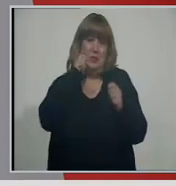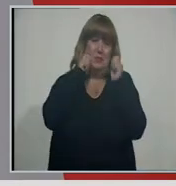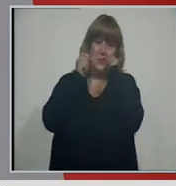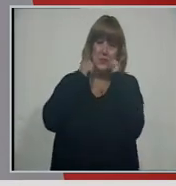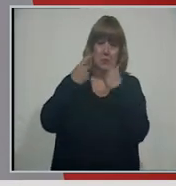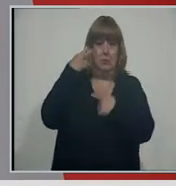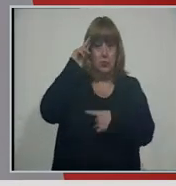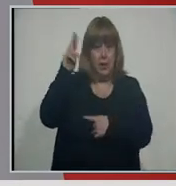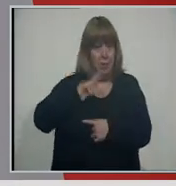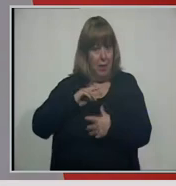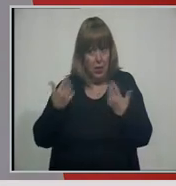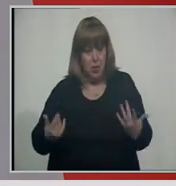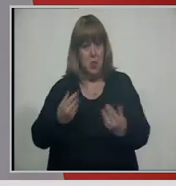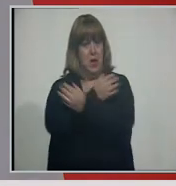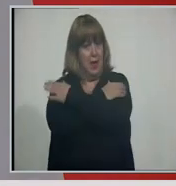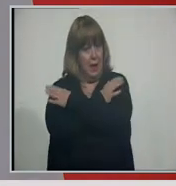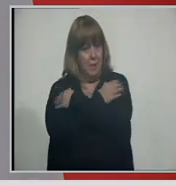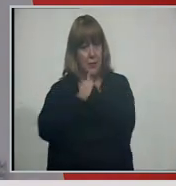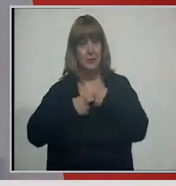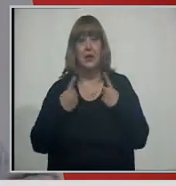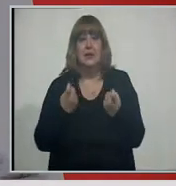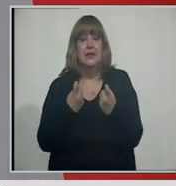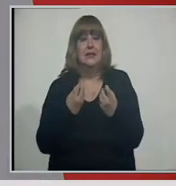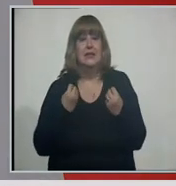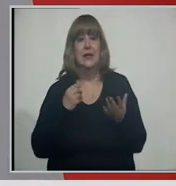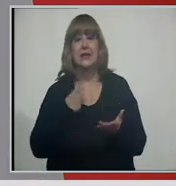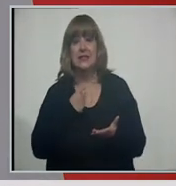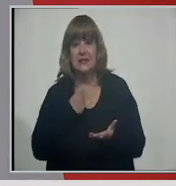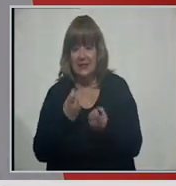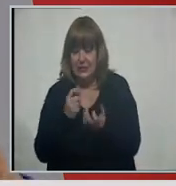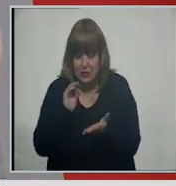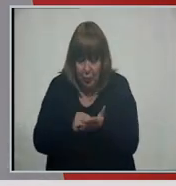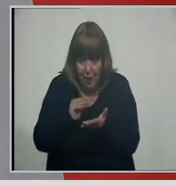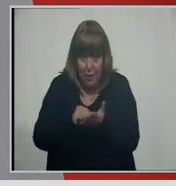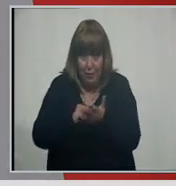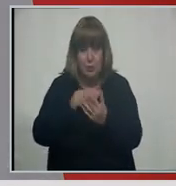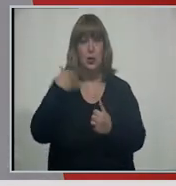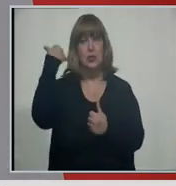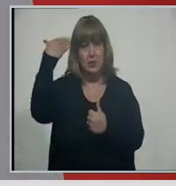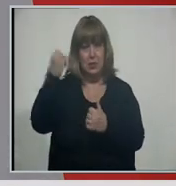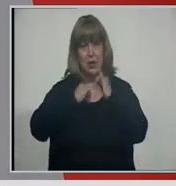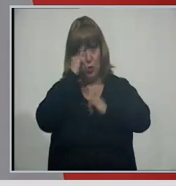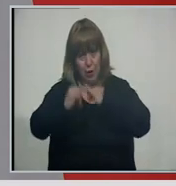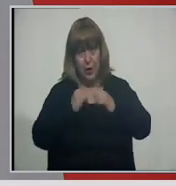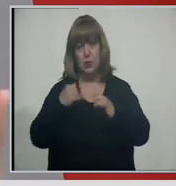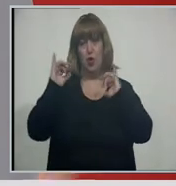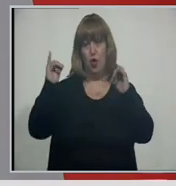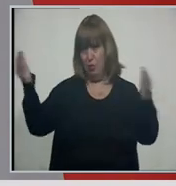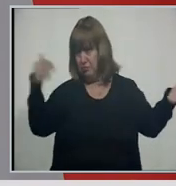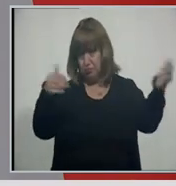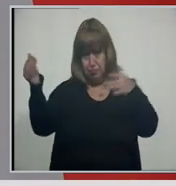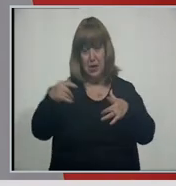respetuosos entonces lo que ahora necesito estar más aún de lo que dado por eso los seminarios personales paso es gente joven hechos dos